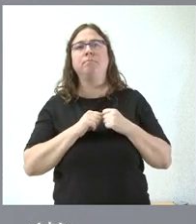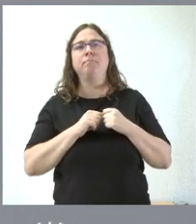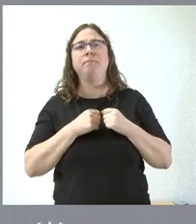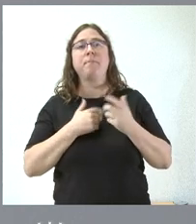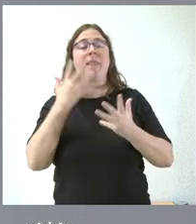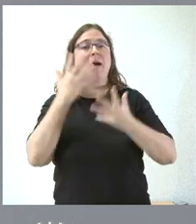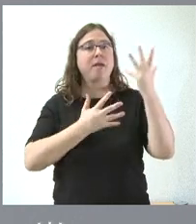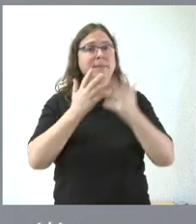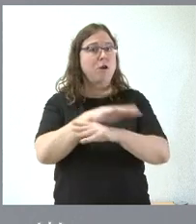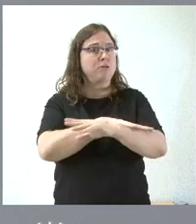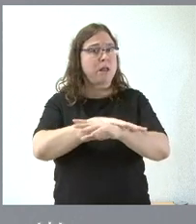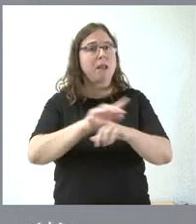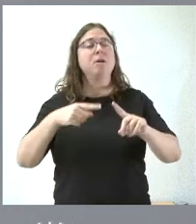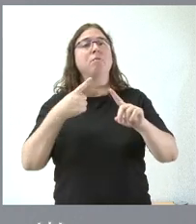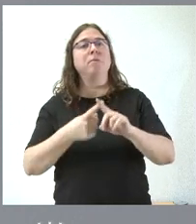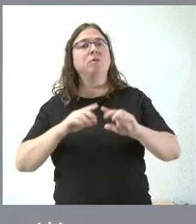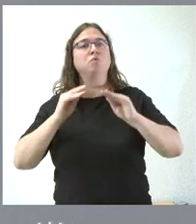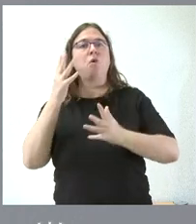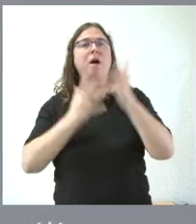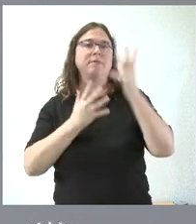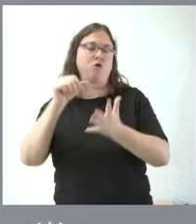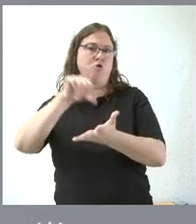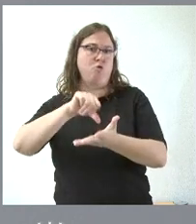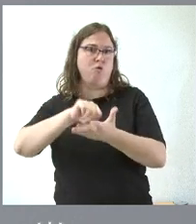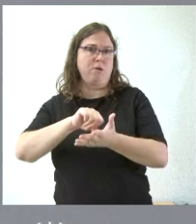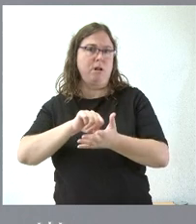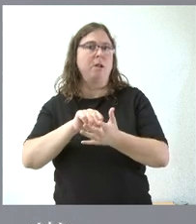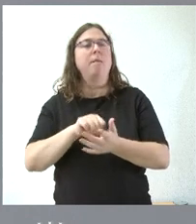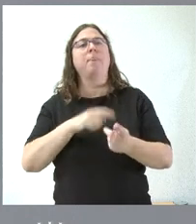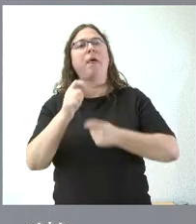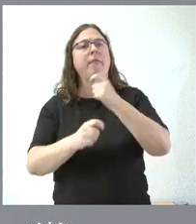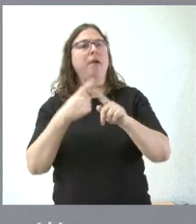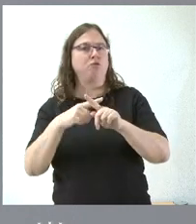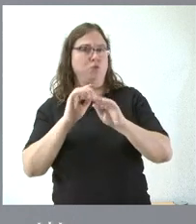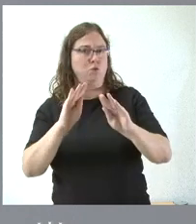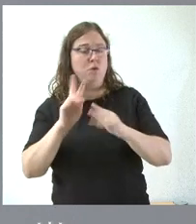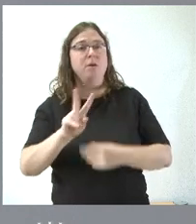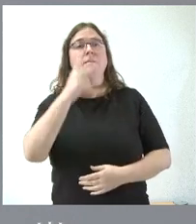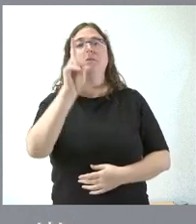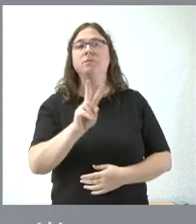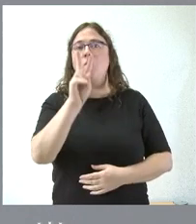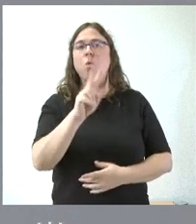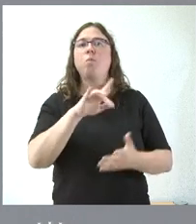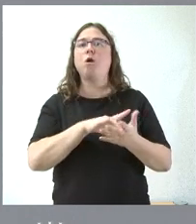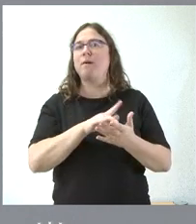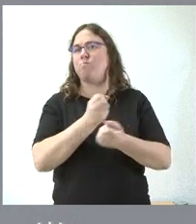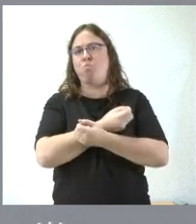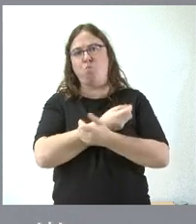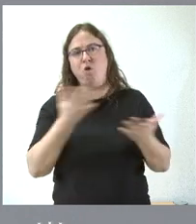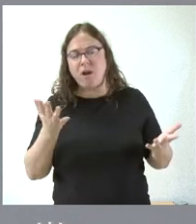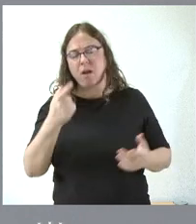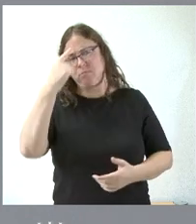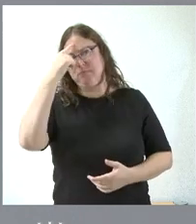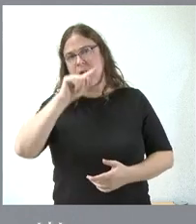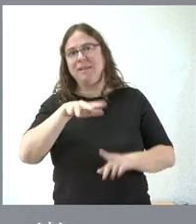administración del estado como con la propia administración local que tiene mucho que aportar en esta materia en segundo lugar que ha mostrado un claro conocimiento de la